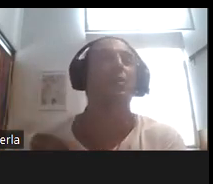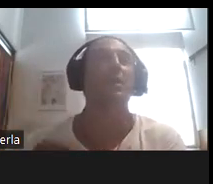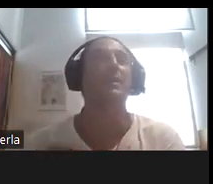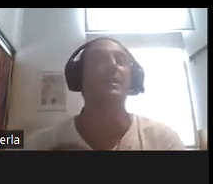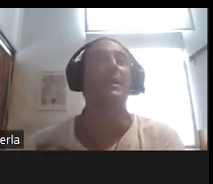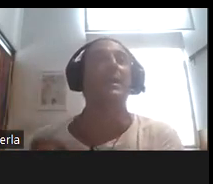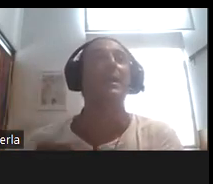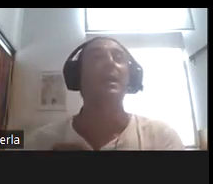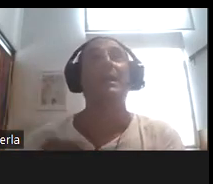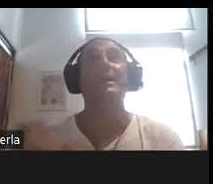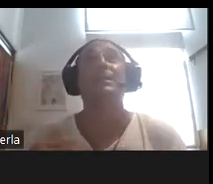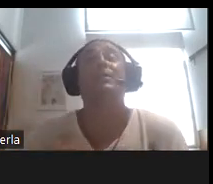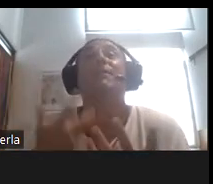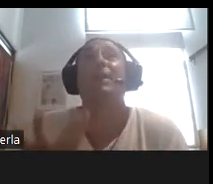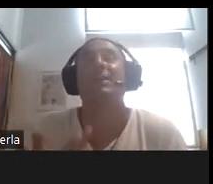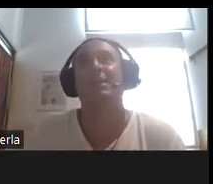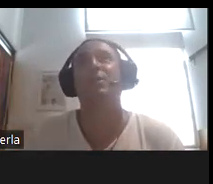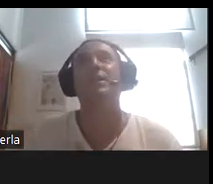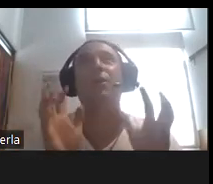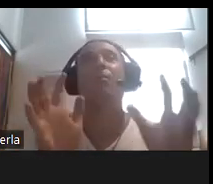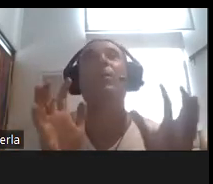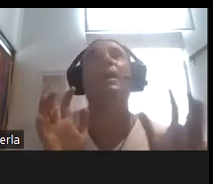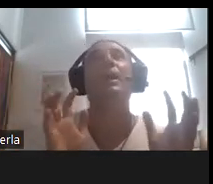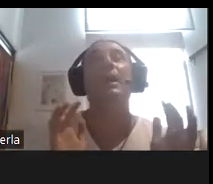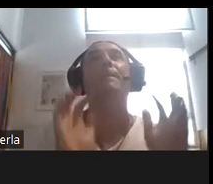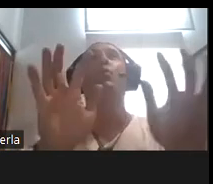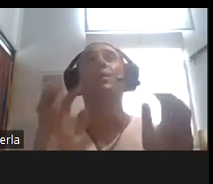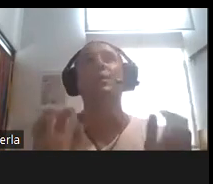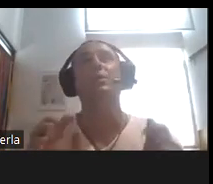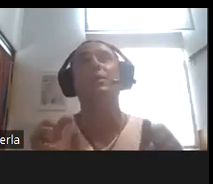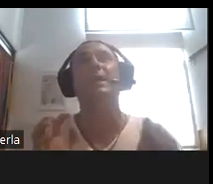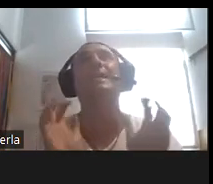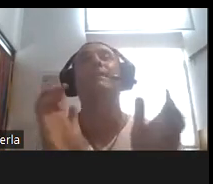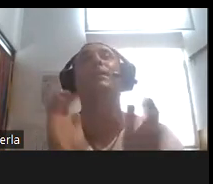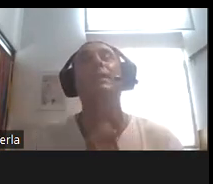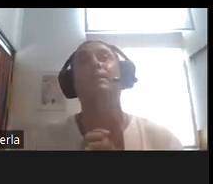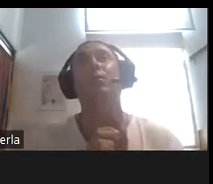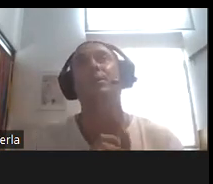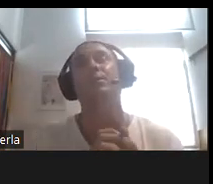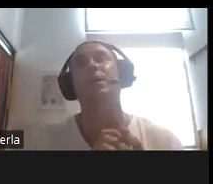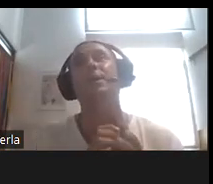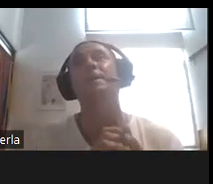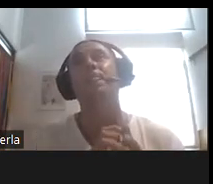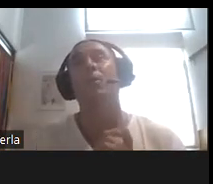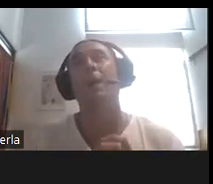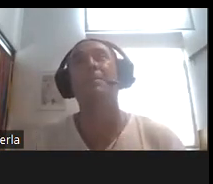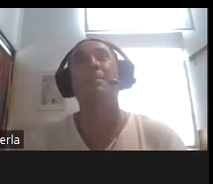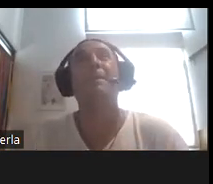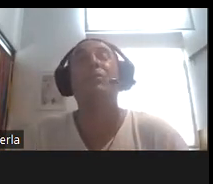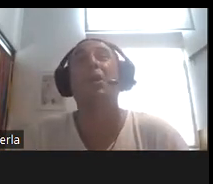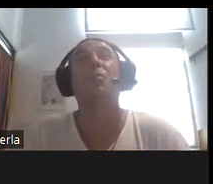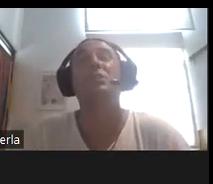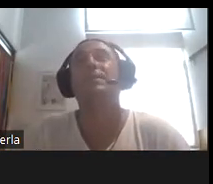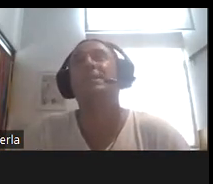estas agencias climáticas, que para las empresas no es tan fácil, entonces necesitan como un empujoncito. Entonces, ¿de qué tamaño es el empujoncito? Ahí, a mí